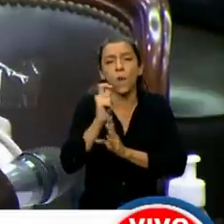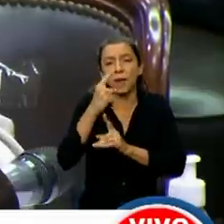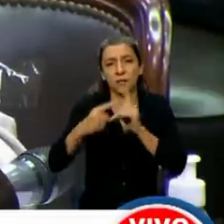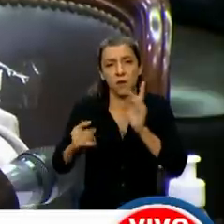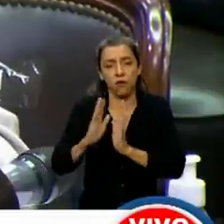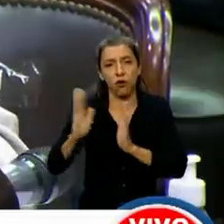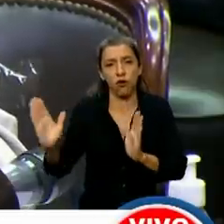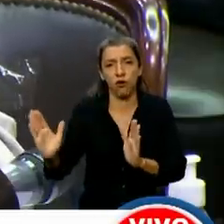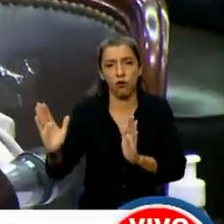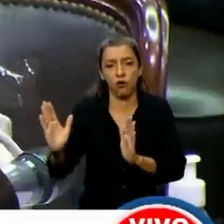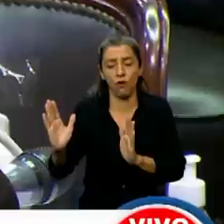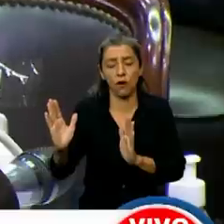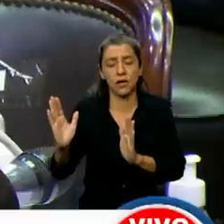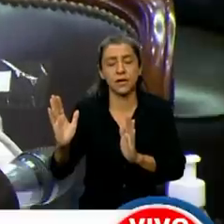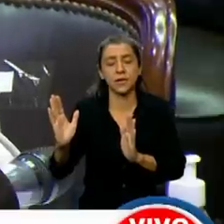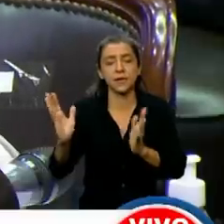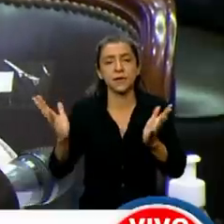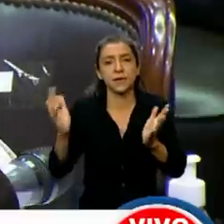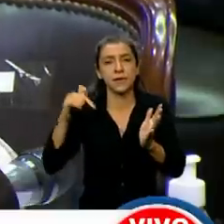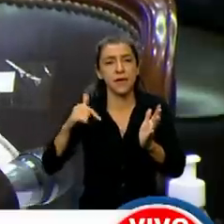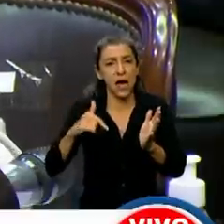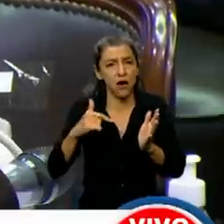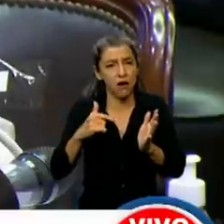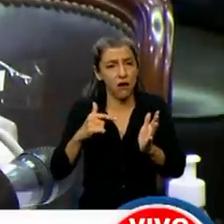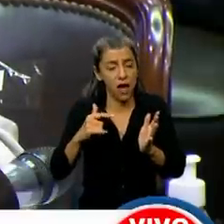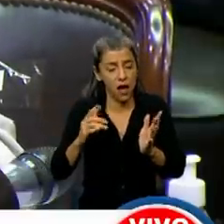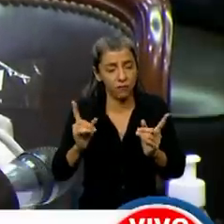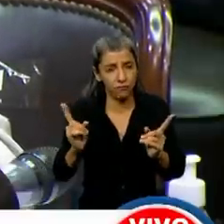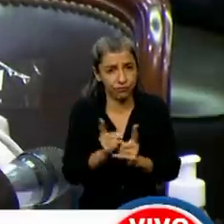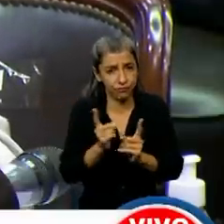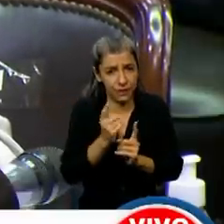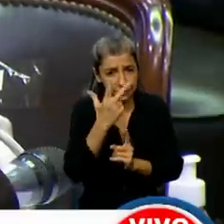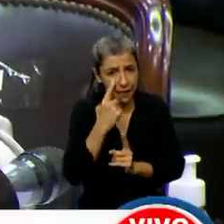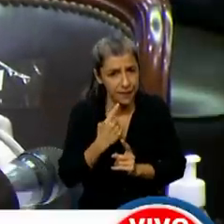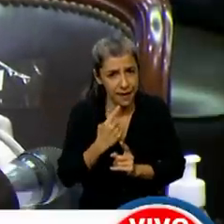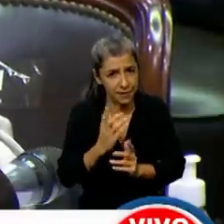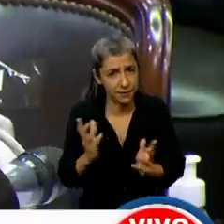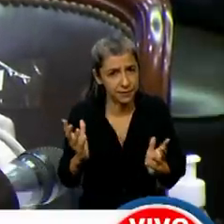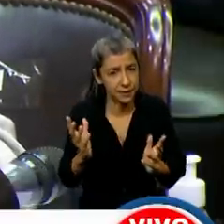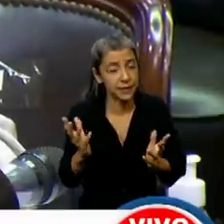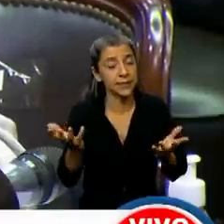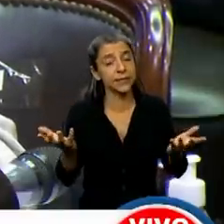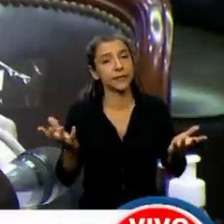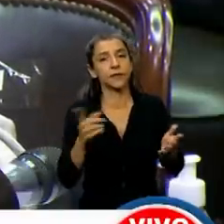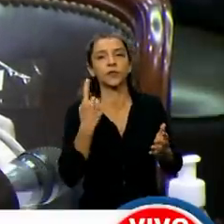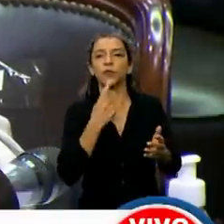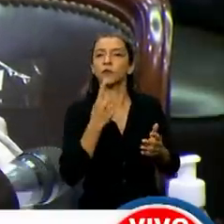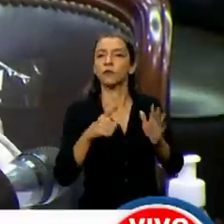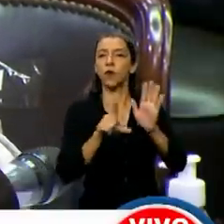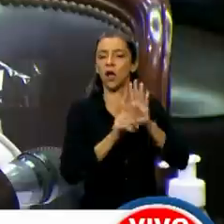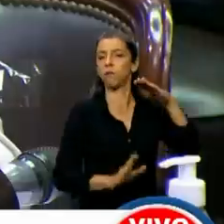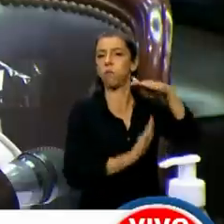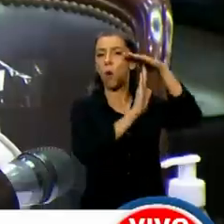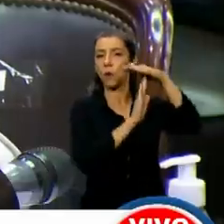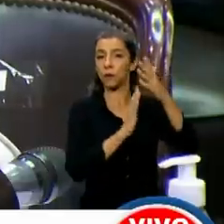entonces verdaderamente no es creíble que lo que denominamos la ley de leyes la